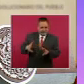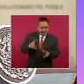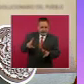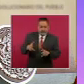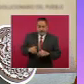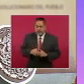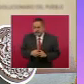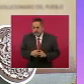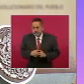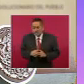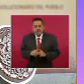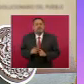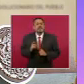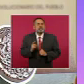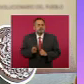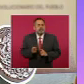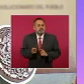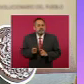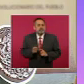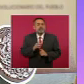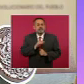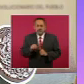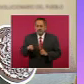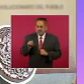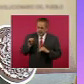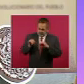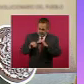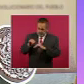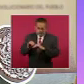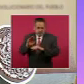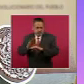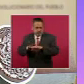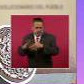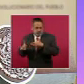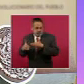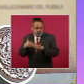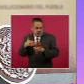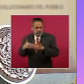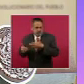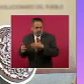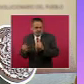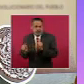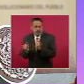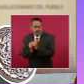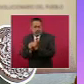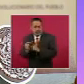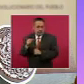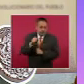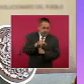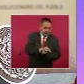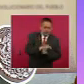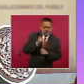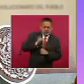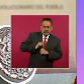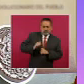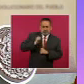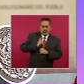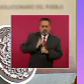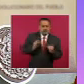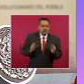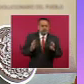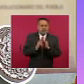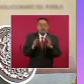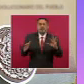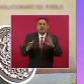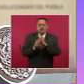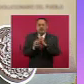es posible compaginar la modernidad con la conservación del patrimonio cultural y natural,